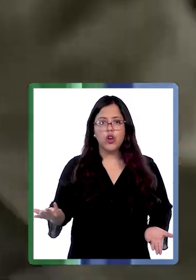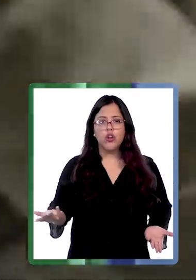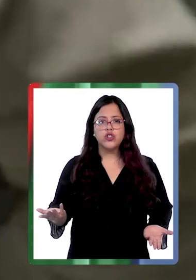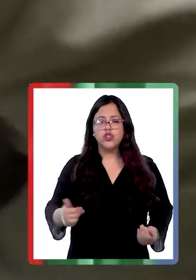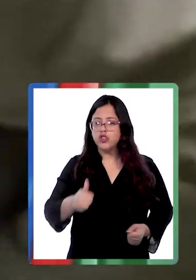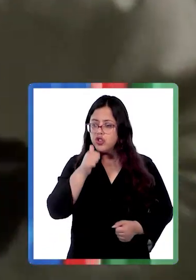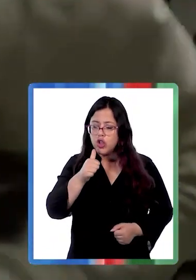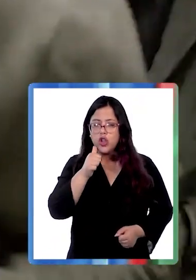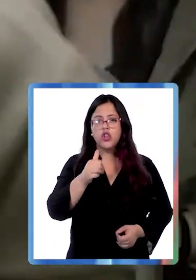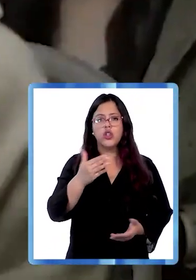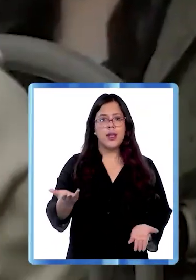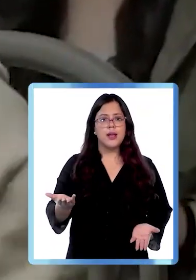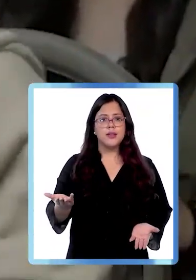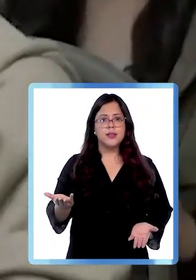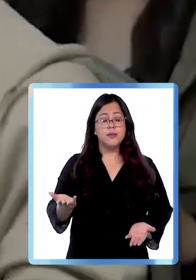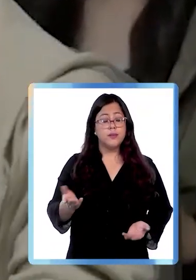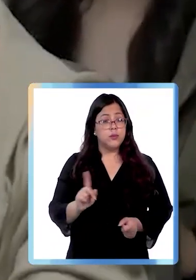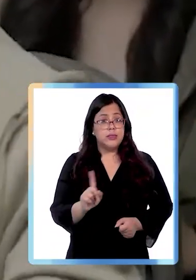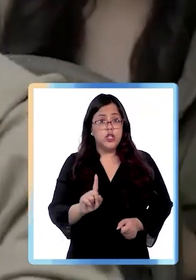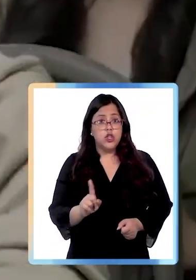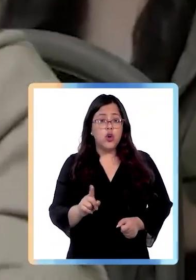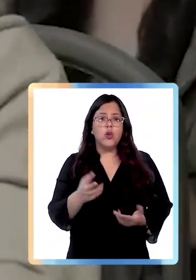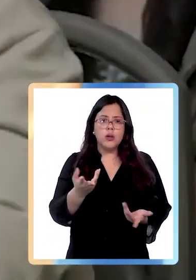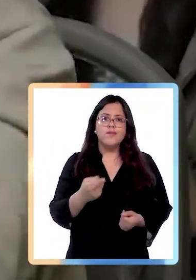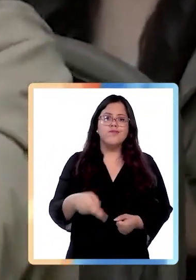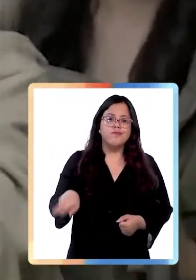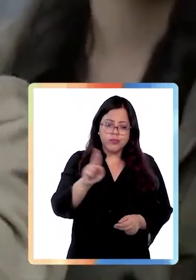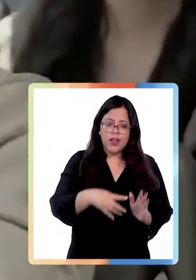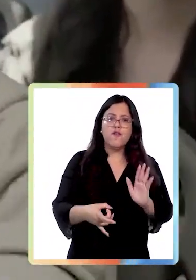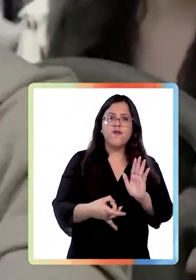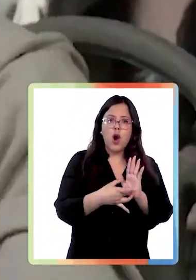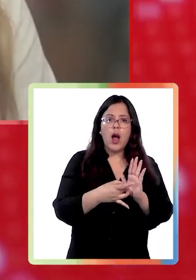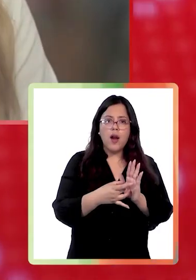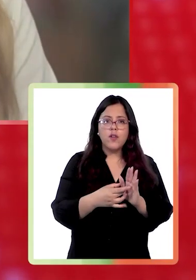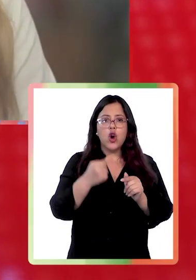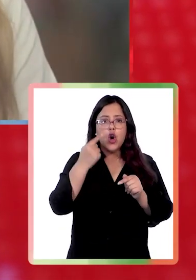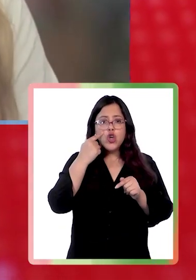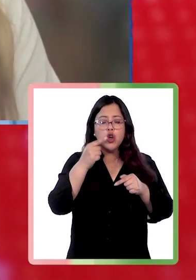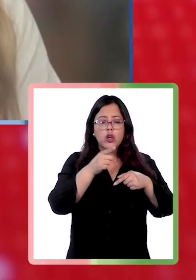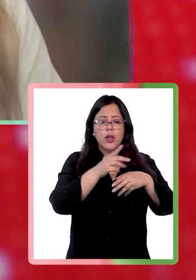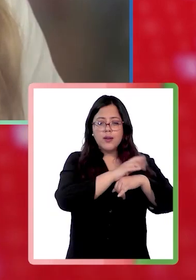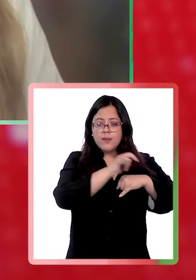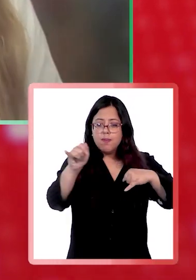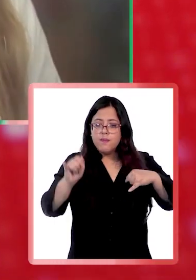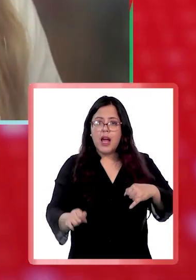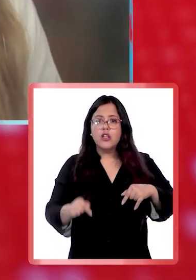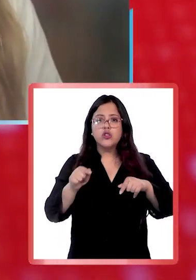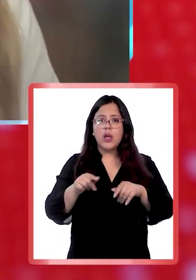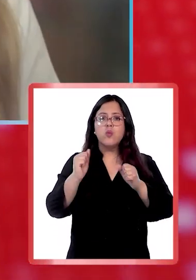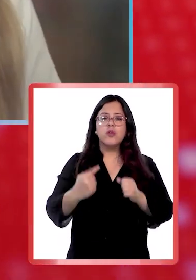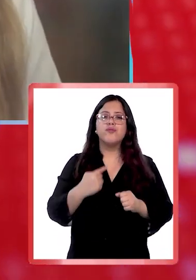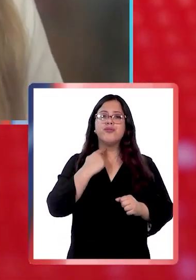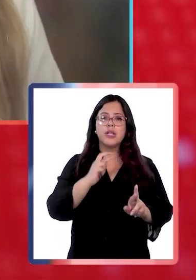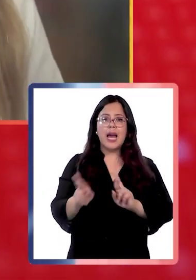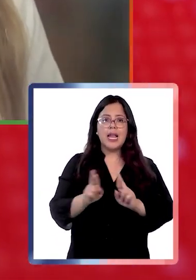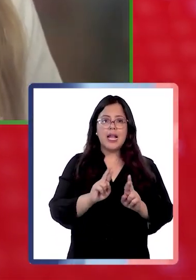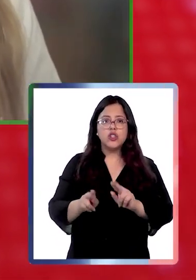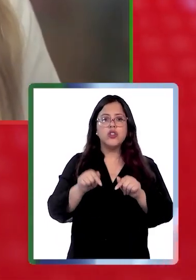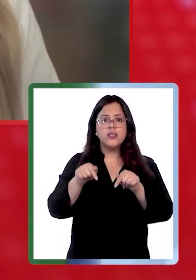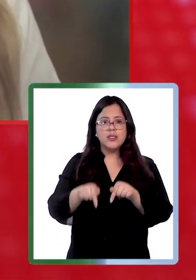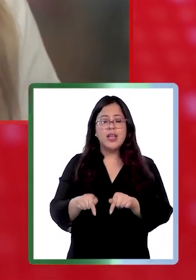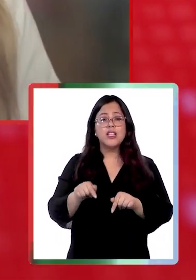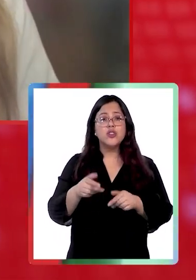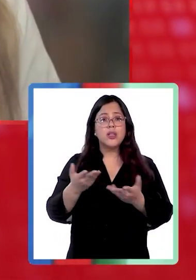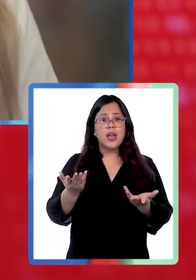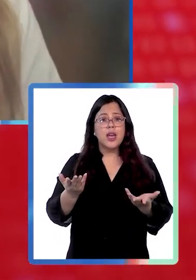explícito del día a día, porque si no, finalmente caemos de nuevo en una vulneración que en el largo plazo probablemente va a terminar dañando